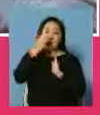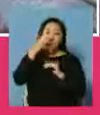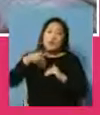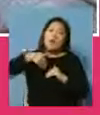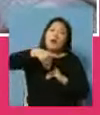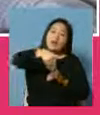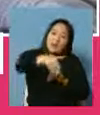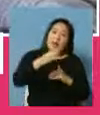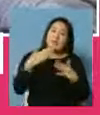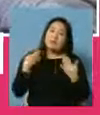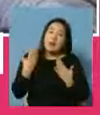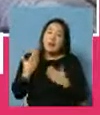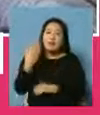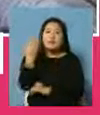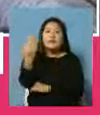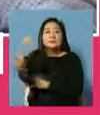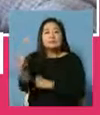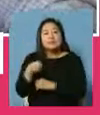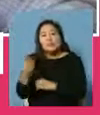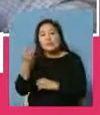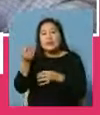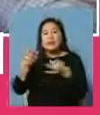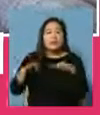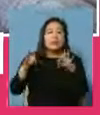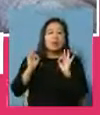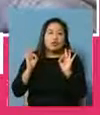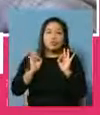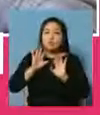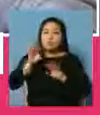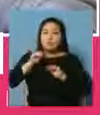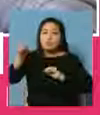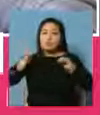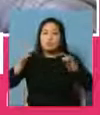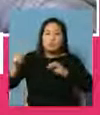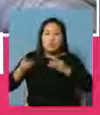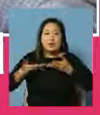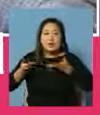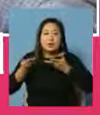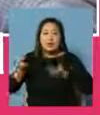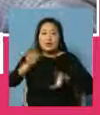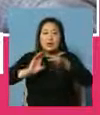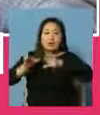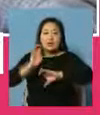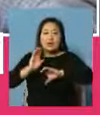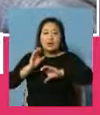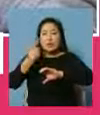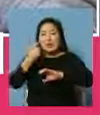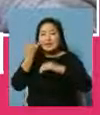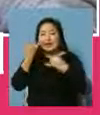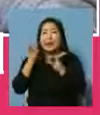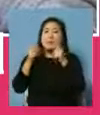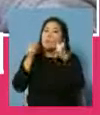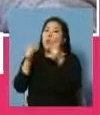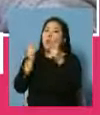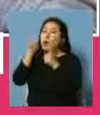poquito más adelante. Este estaba ya prácticamente todo instalado porque el servicio de laboratorios del materno infantil es muy